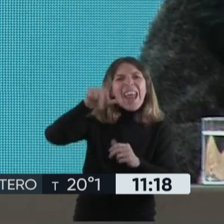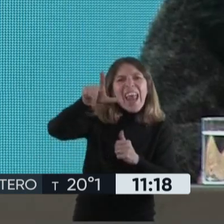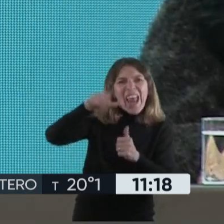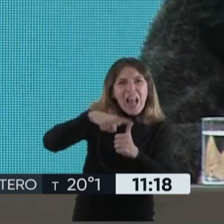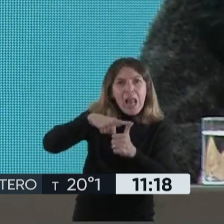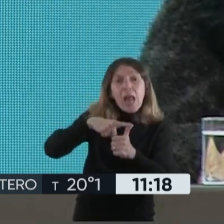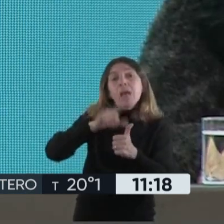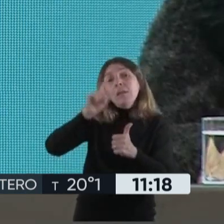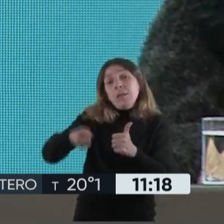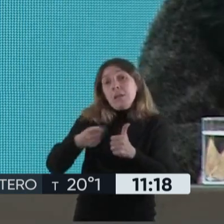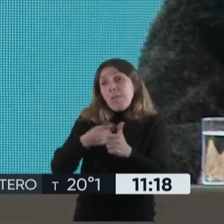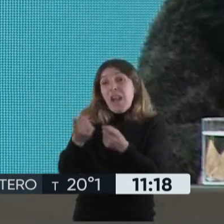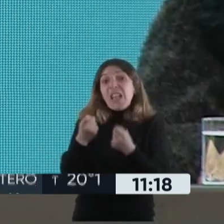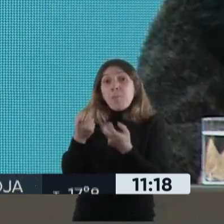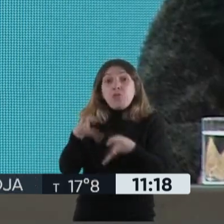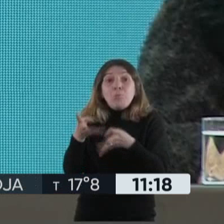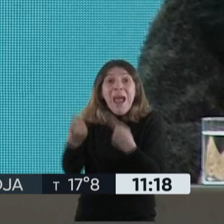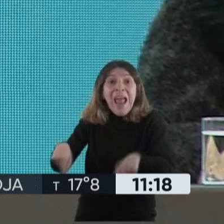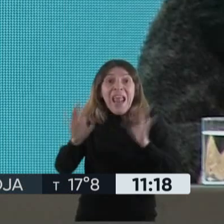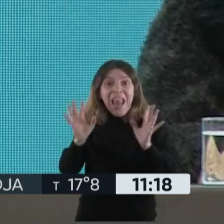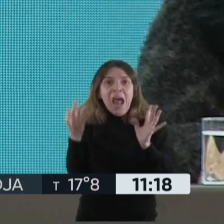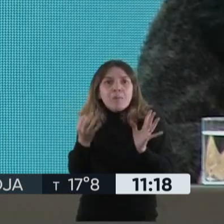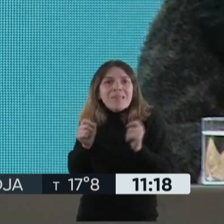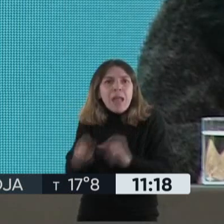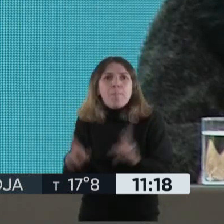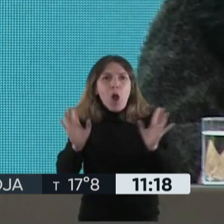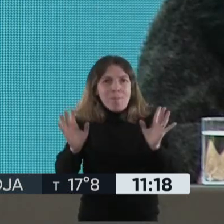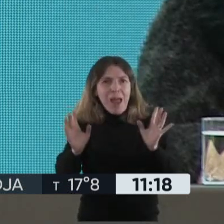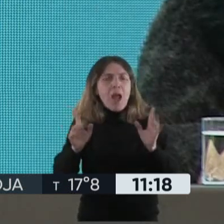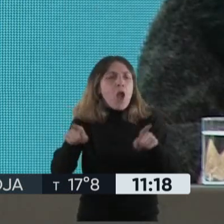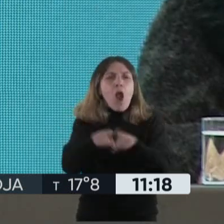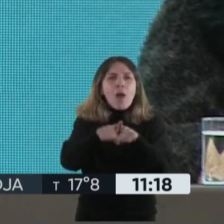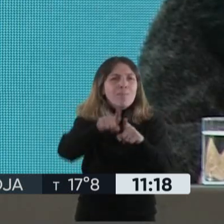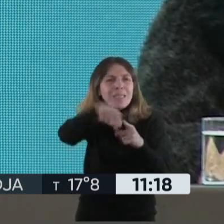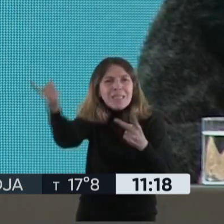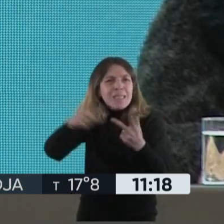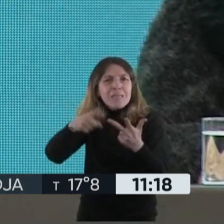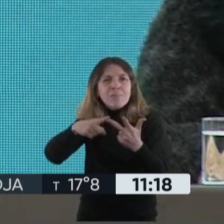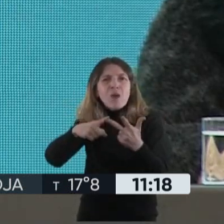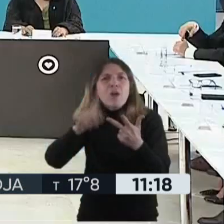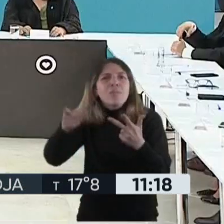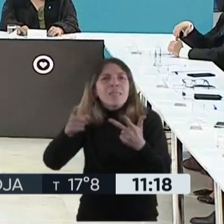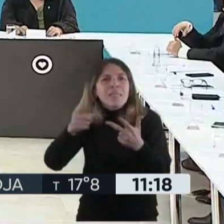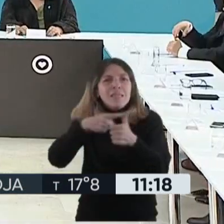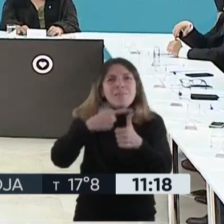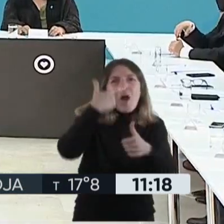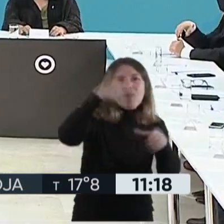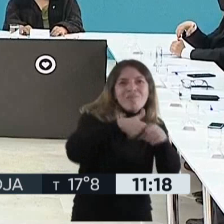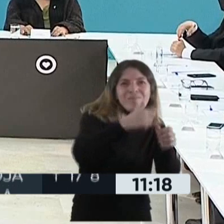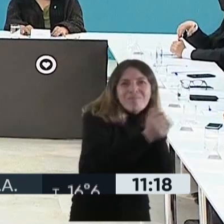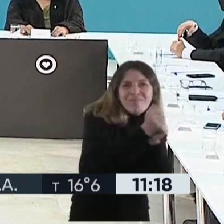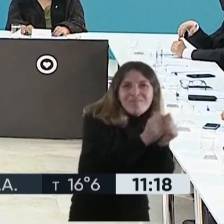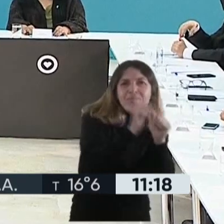va a demandar de un instrumento específico, lo mismo para las refinerías, lo mismo para